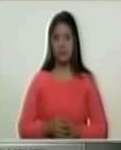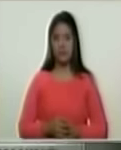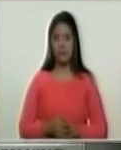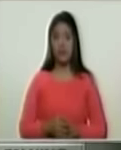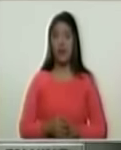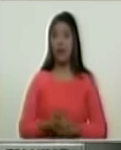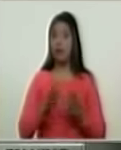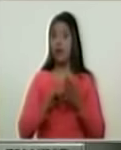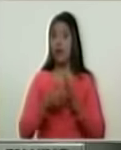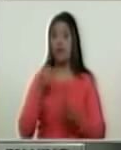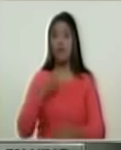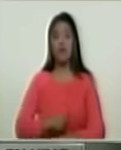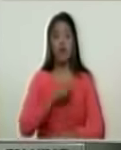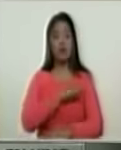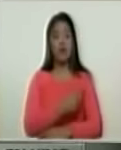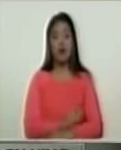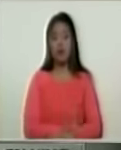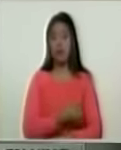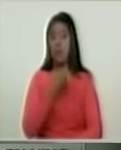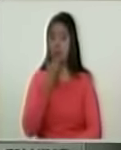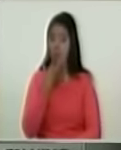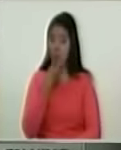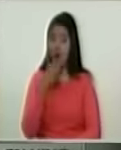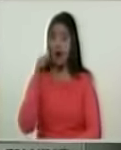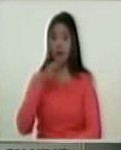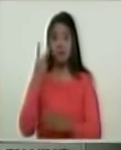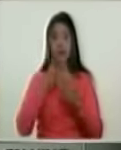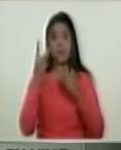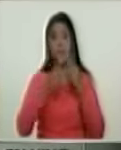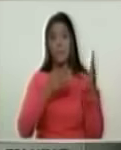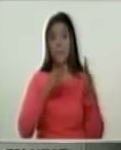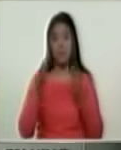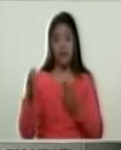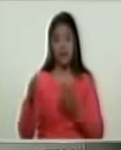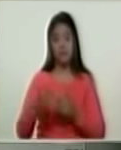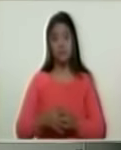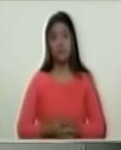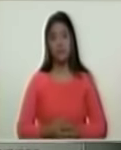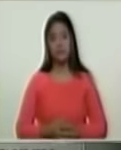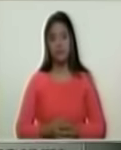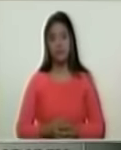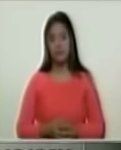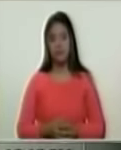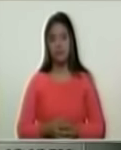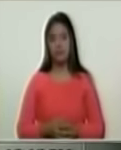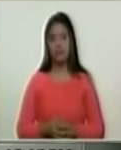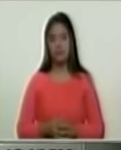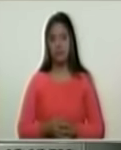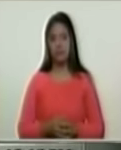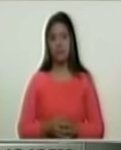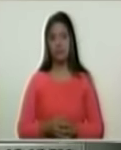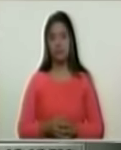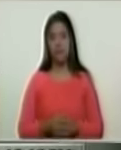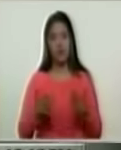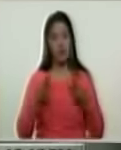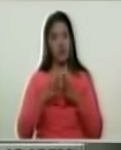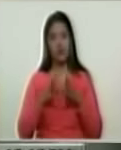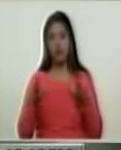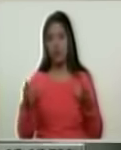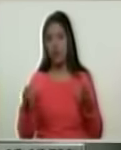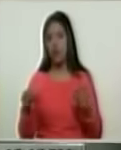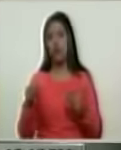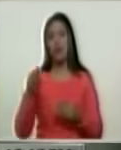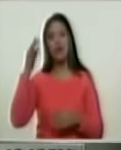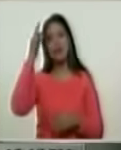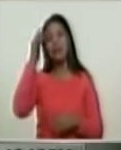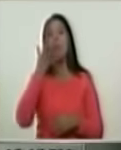fortaleza muy grande a este plan que supera las exigencias de Naciones